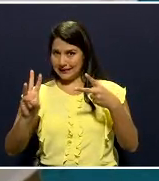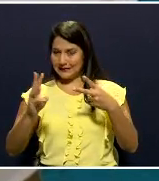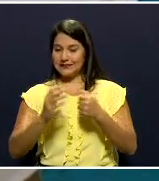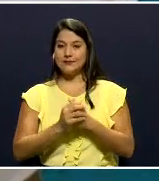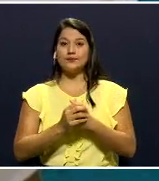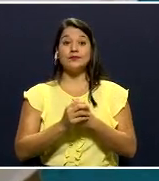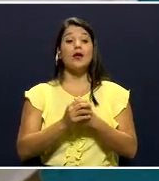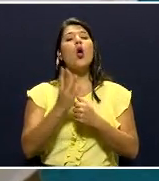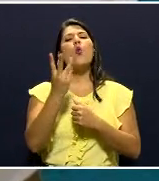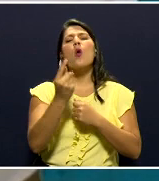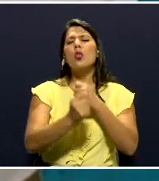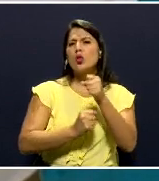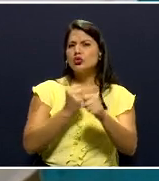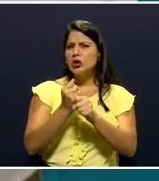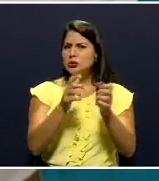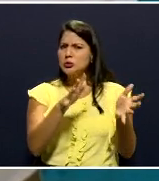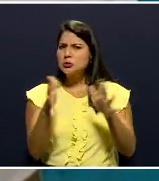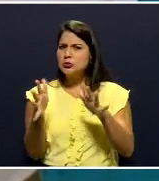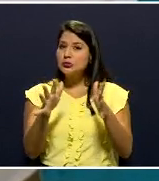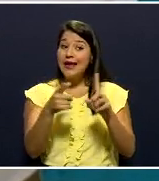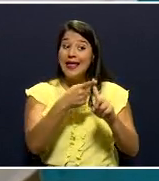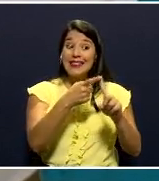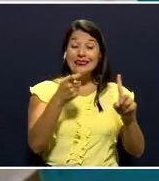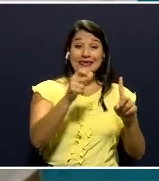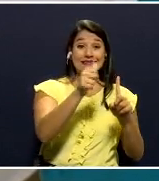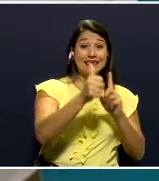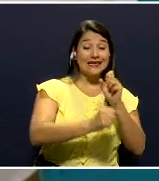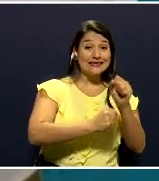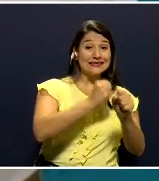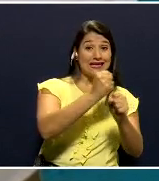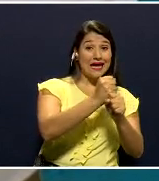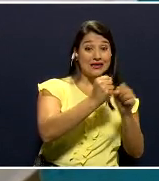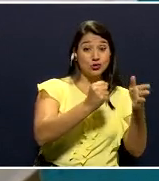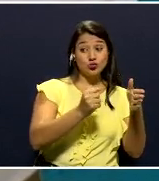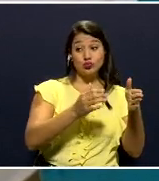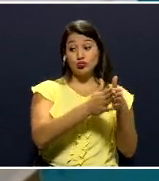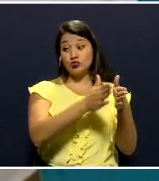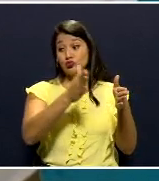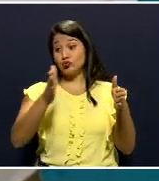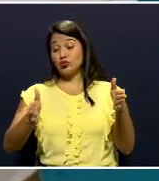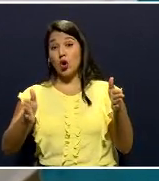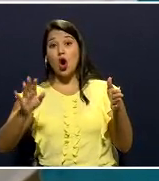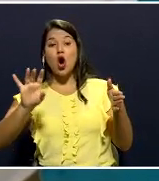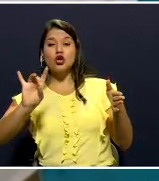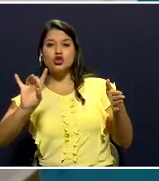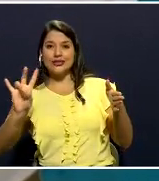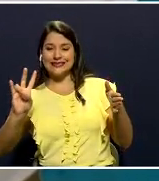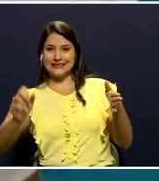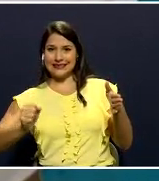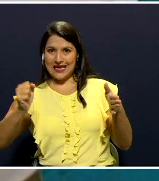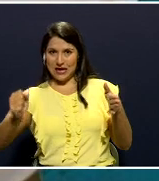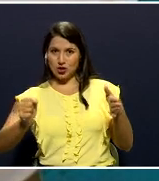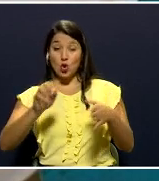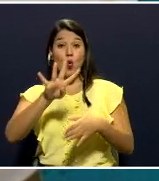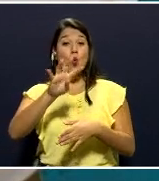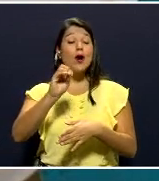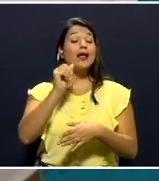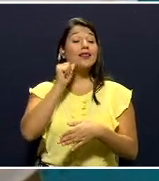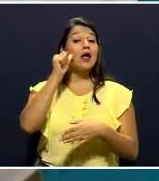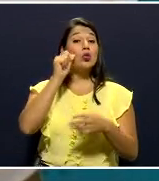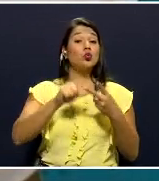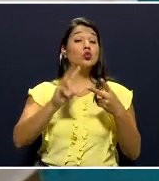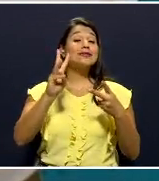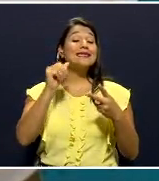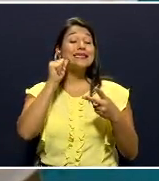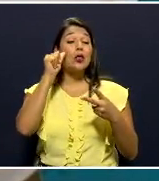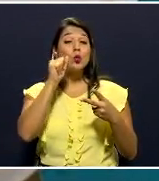El grupo de edad rige desde los 10 años hasta los 87. Son 40 adultos, 6 adultos